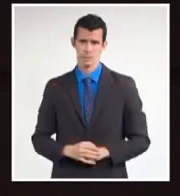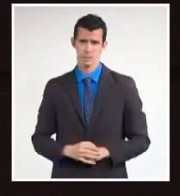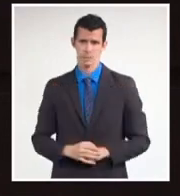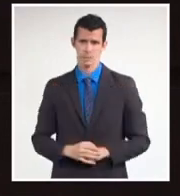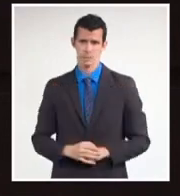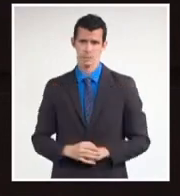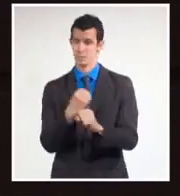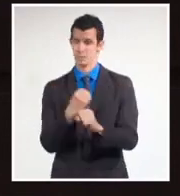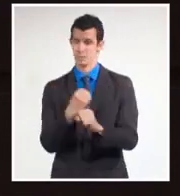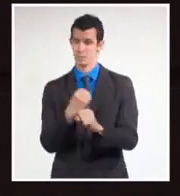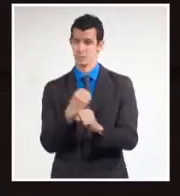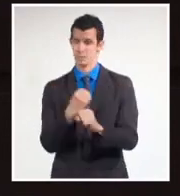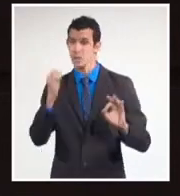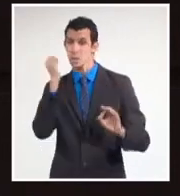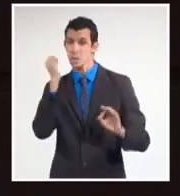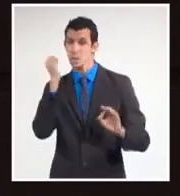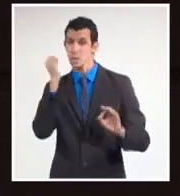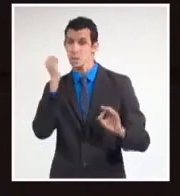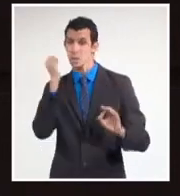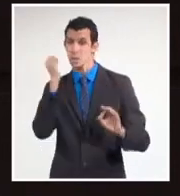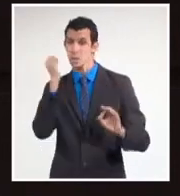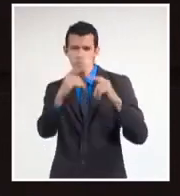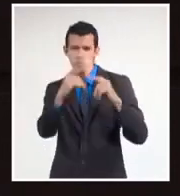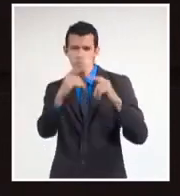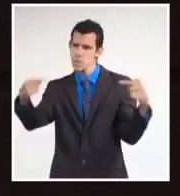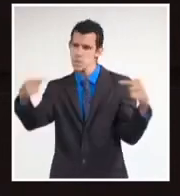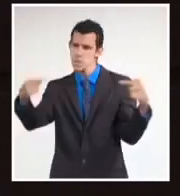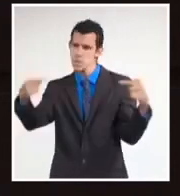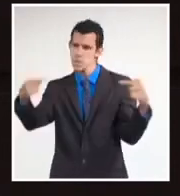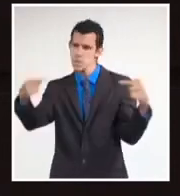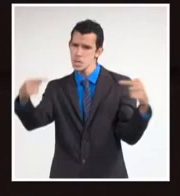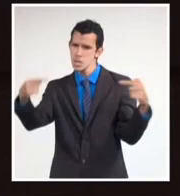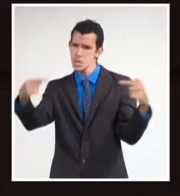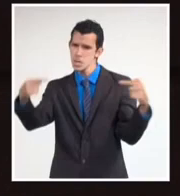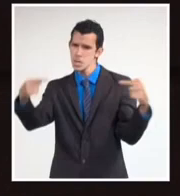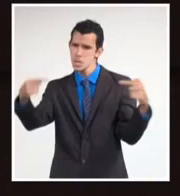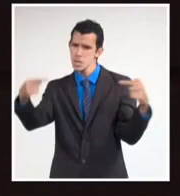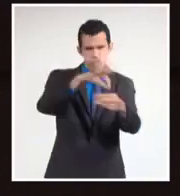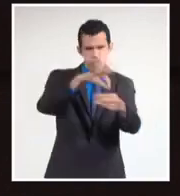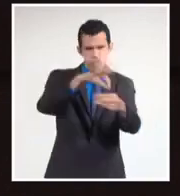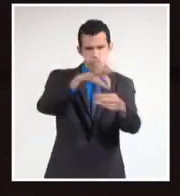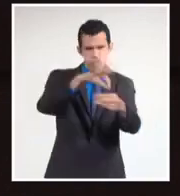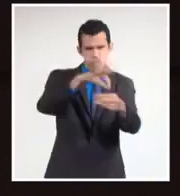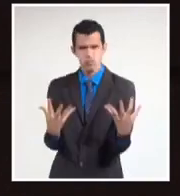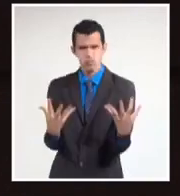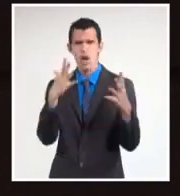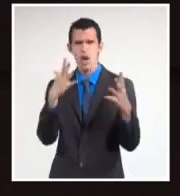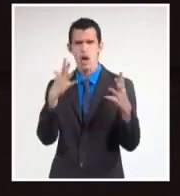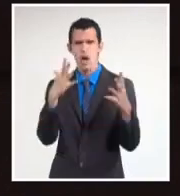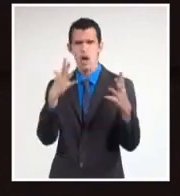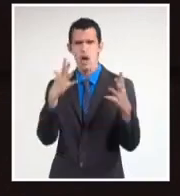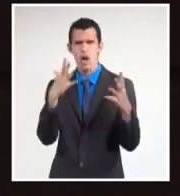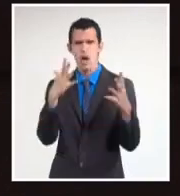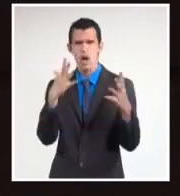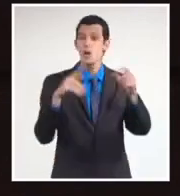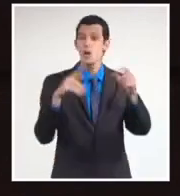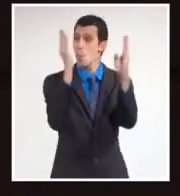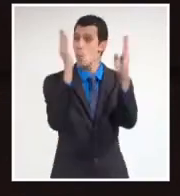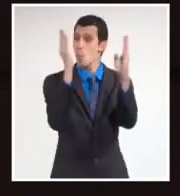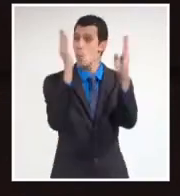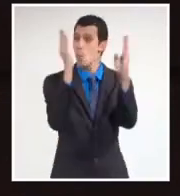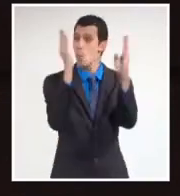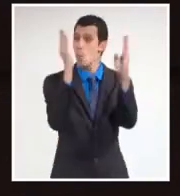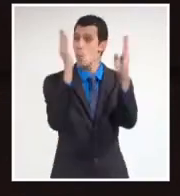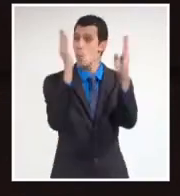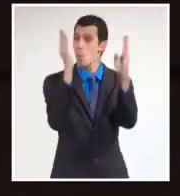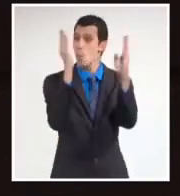la producción cañera, que es la materia prima básica para toda esta industria. Si no hay caña, esta estrategia no hay a quién aplicárselo. Porque